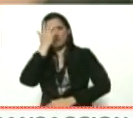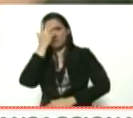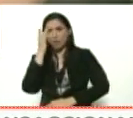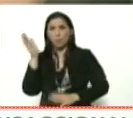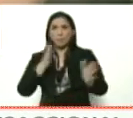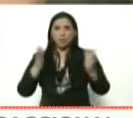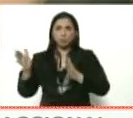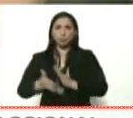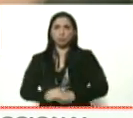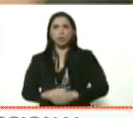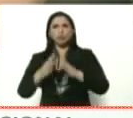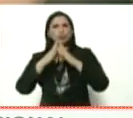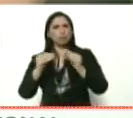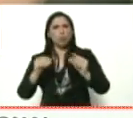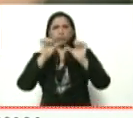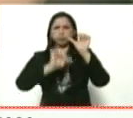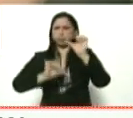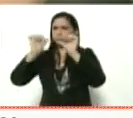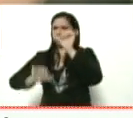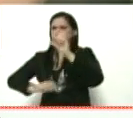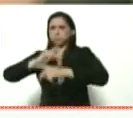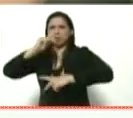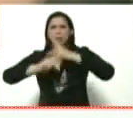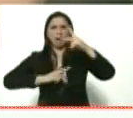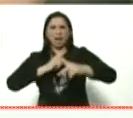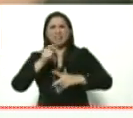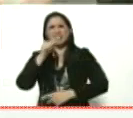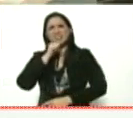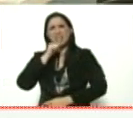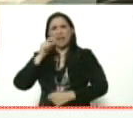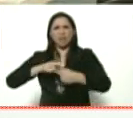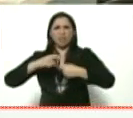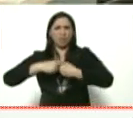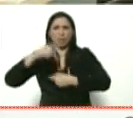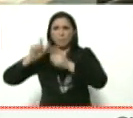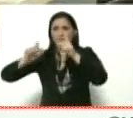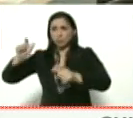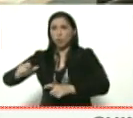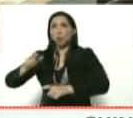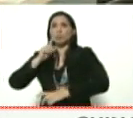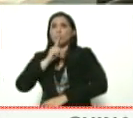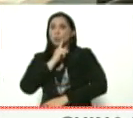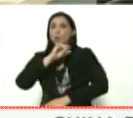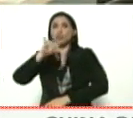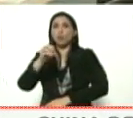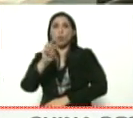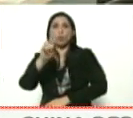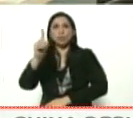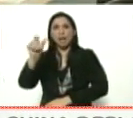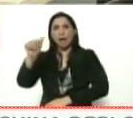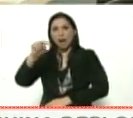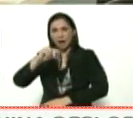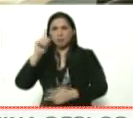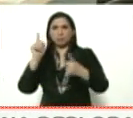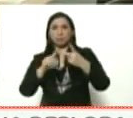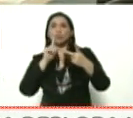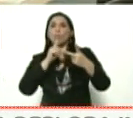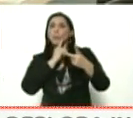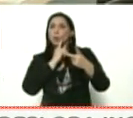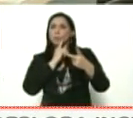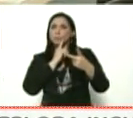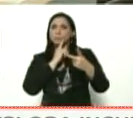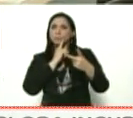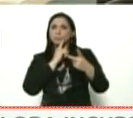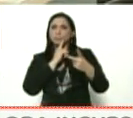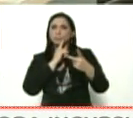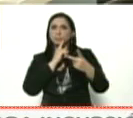marzo, todos los detalles del plan, los involucrados. Nombró a Jordan Gradú, nombró